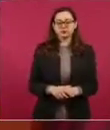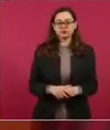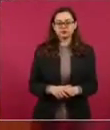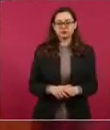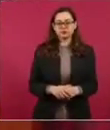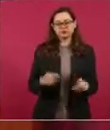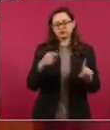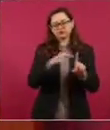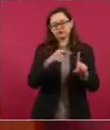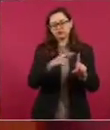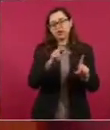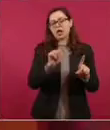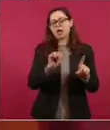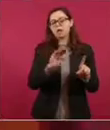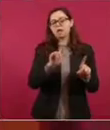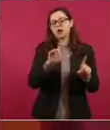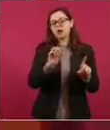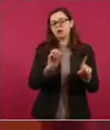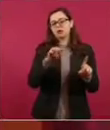de Pablo Milanés,